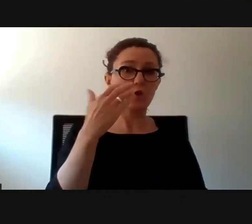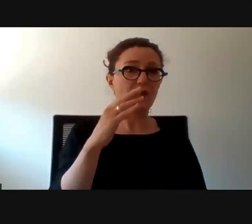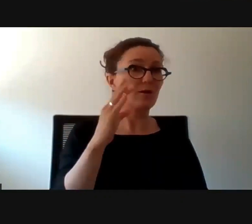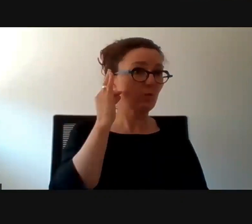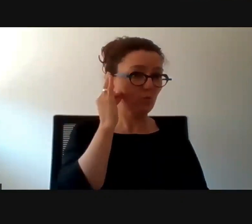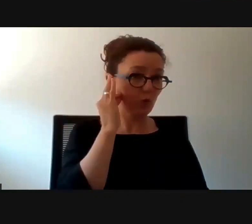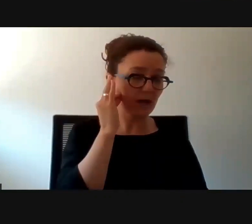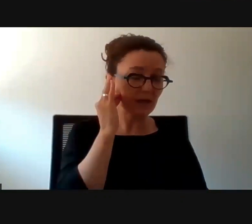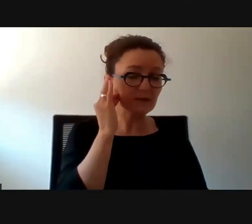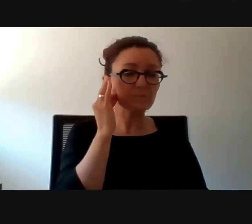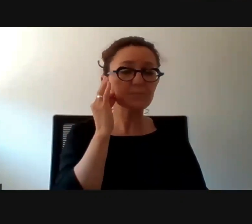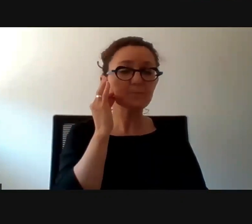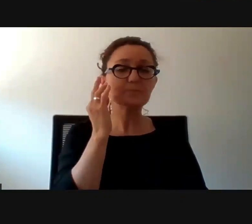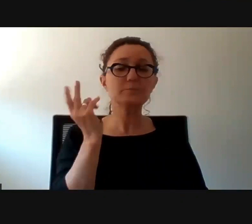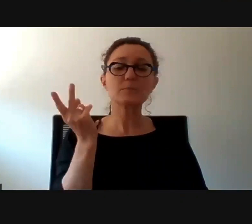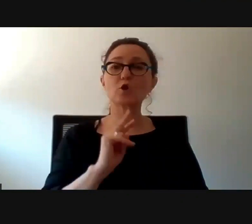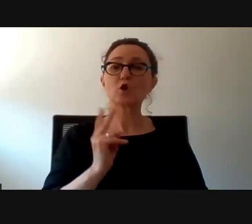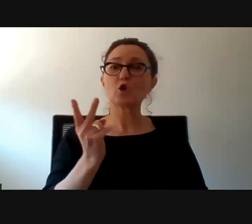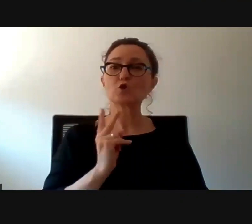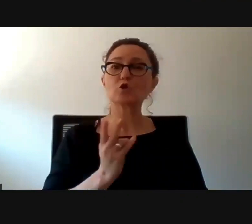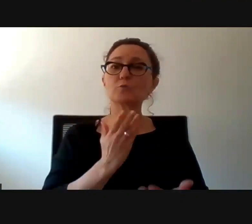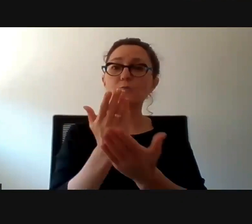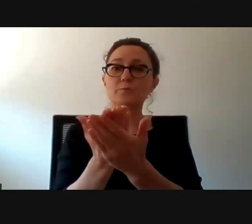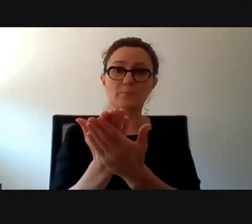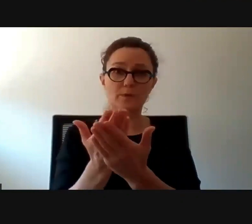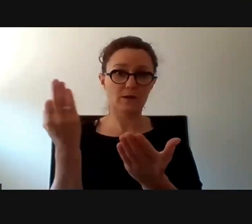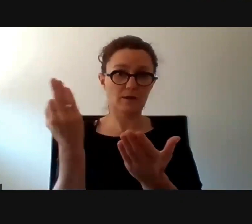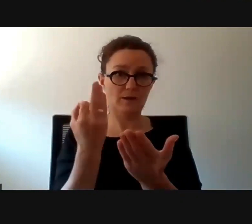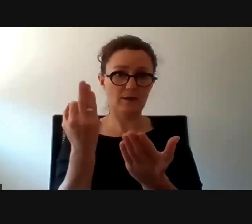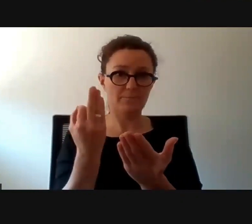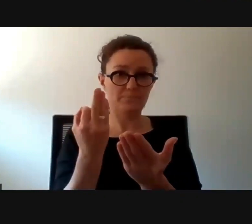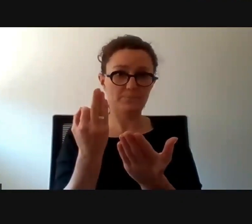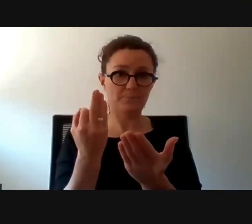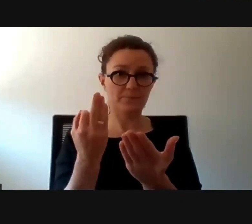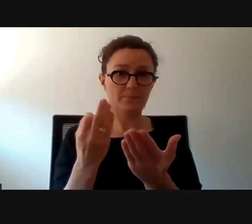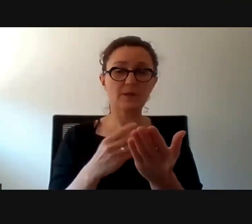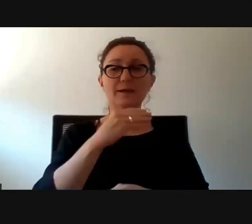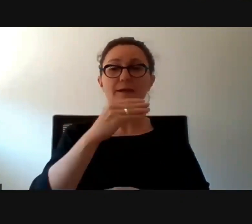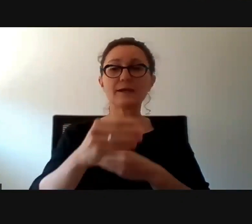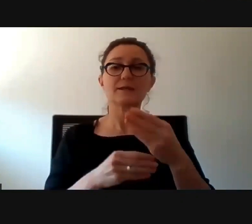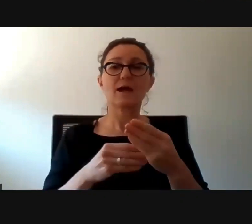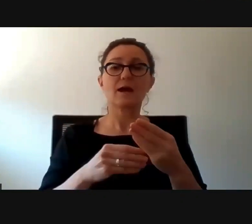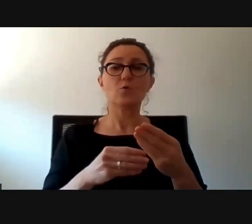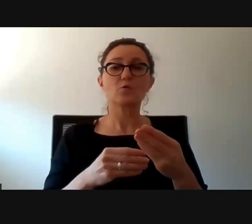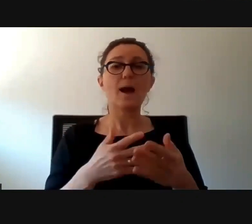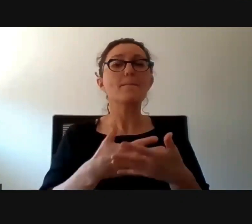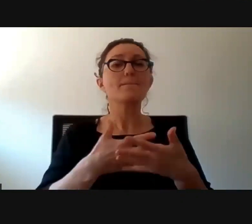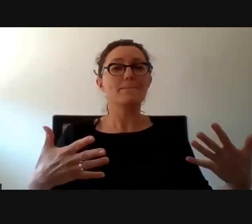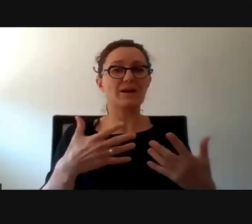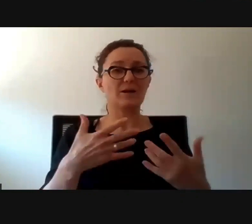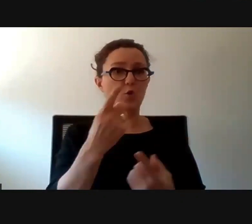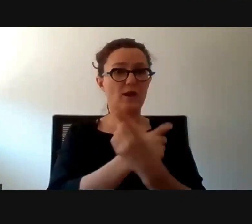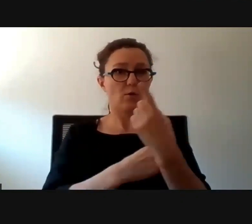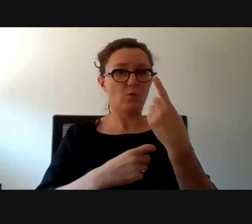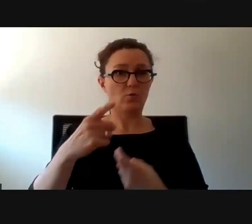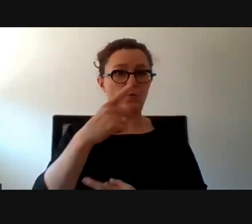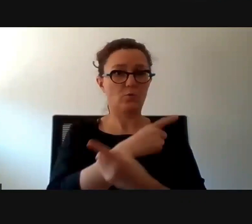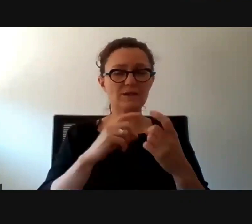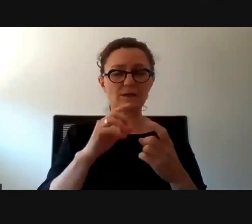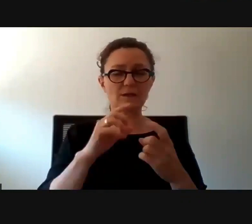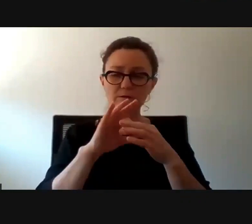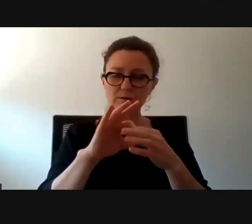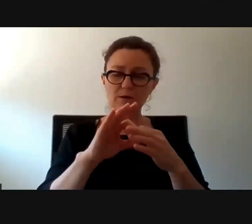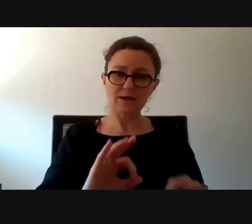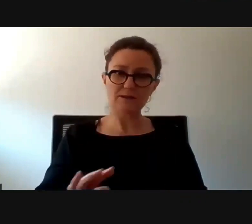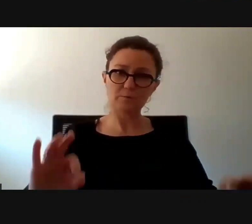primer lugar, que se lleve a cabo una macroencuesta específica de